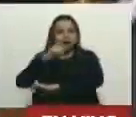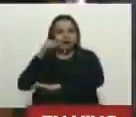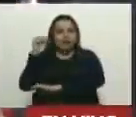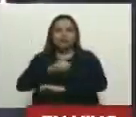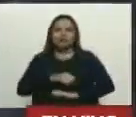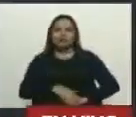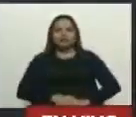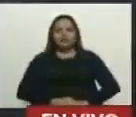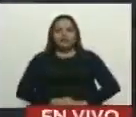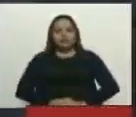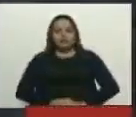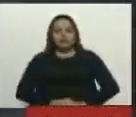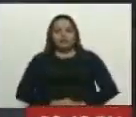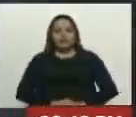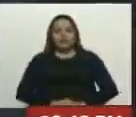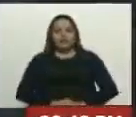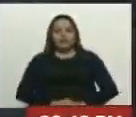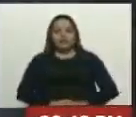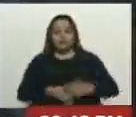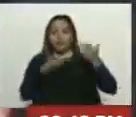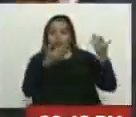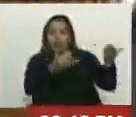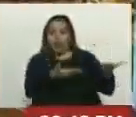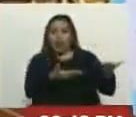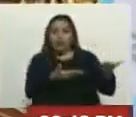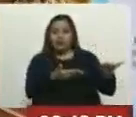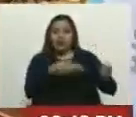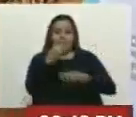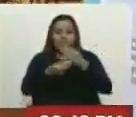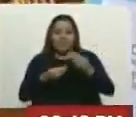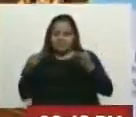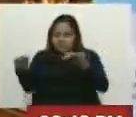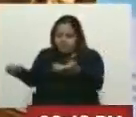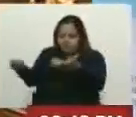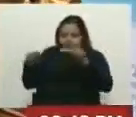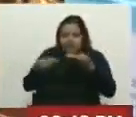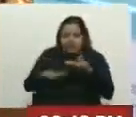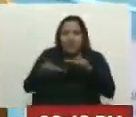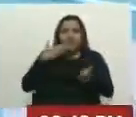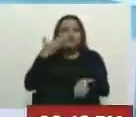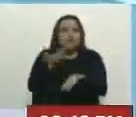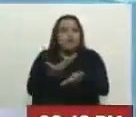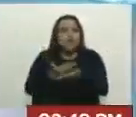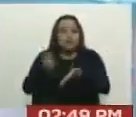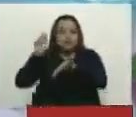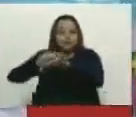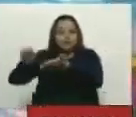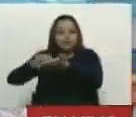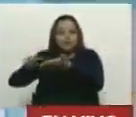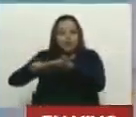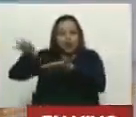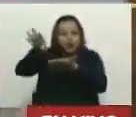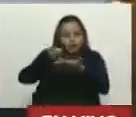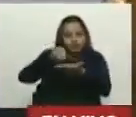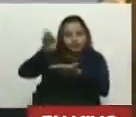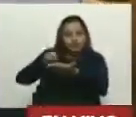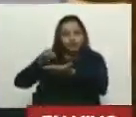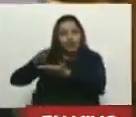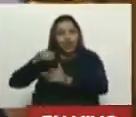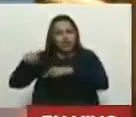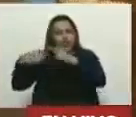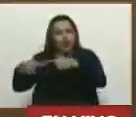espectro autista. En este momento se le va a hacer entrega a las propuestas que se han recogido durante